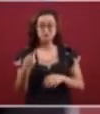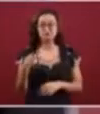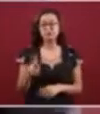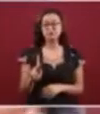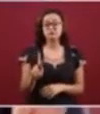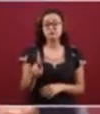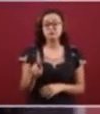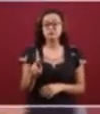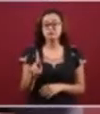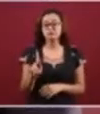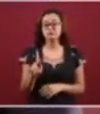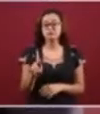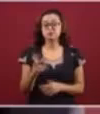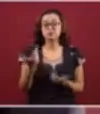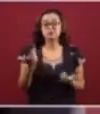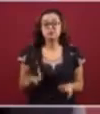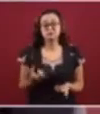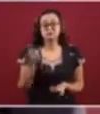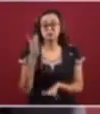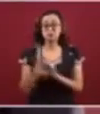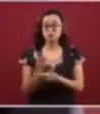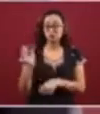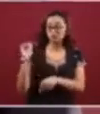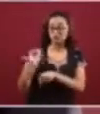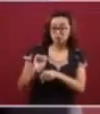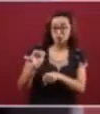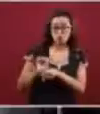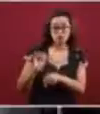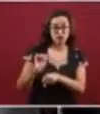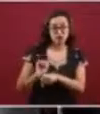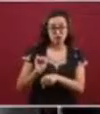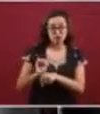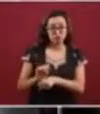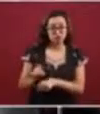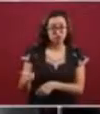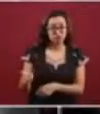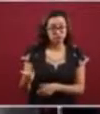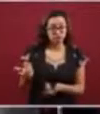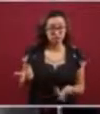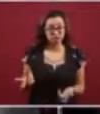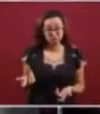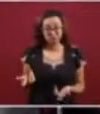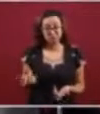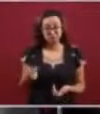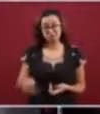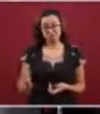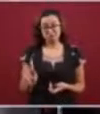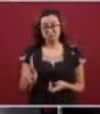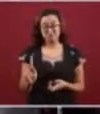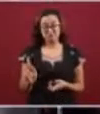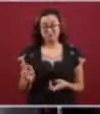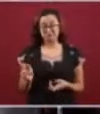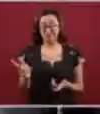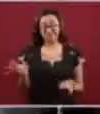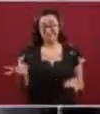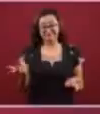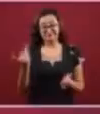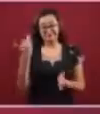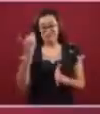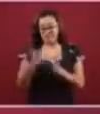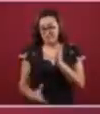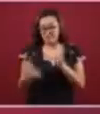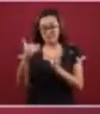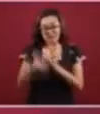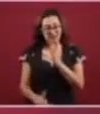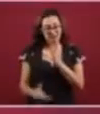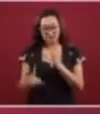pero solamente sus estudios llegaban a secundaria y evidentemente había pues una falta de